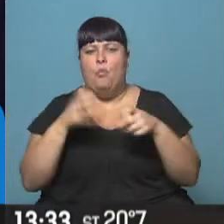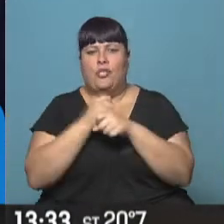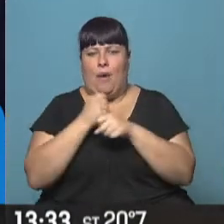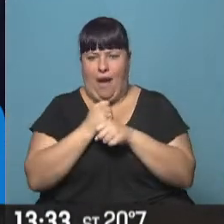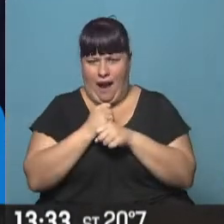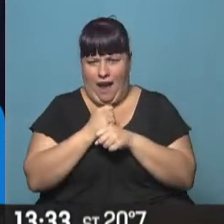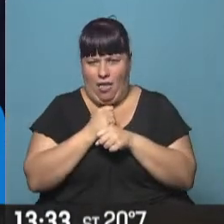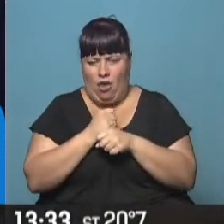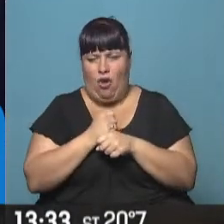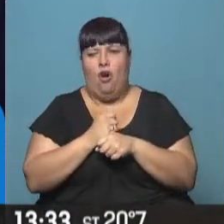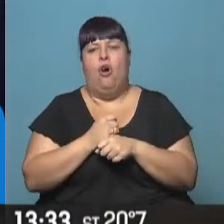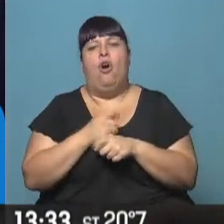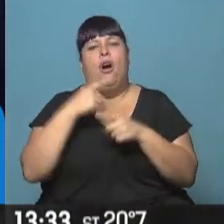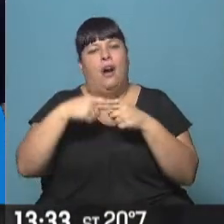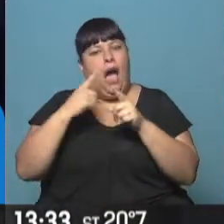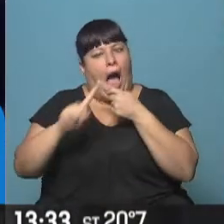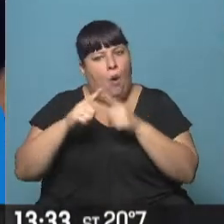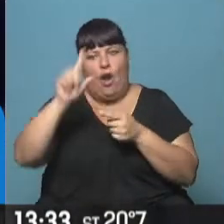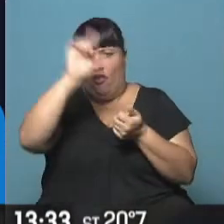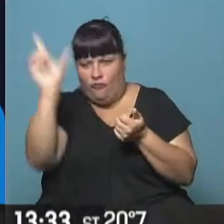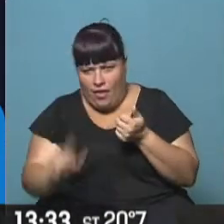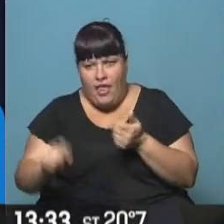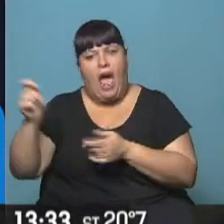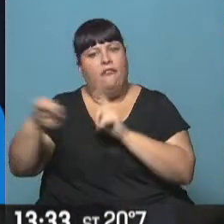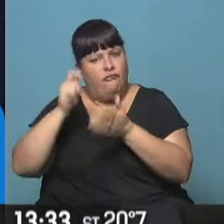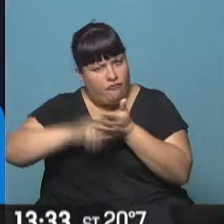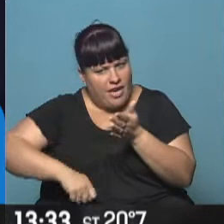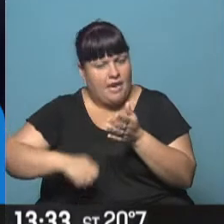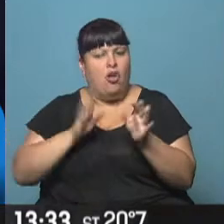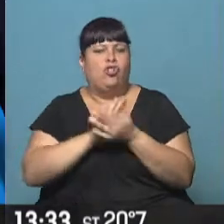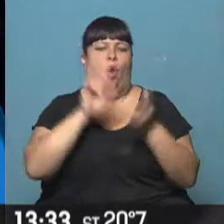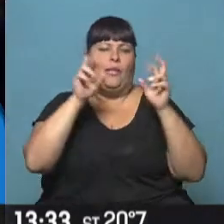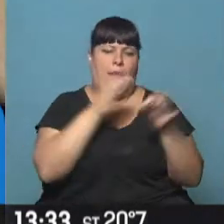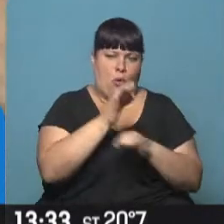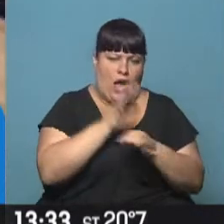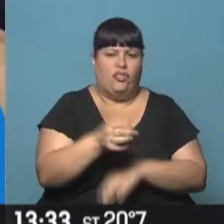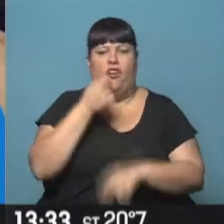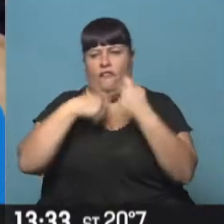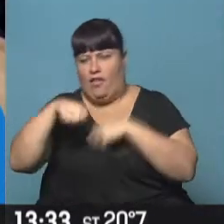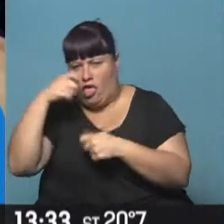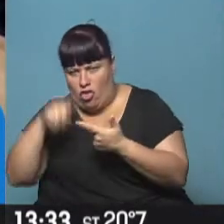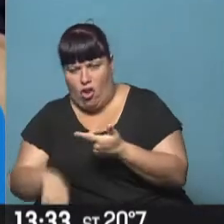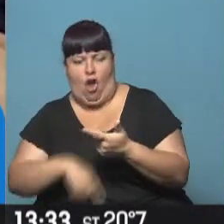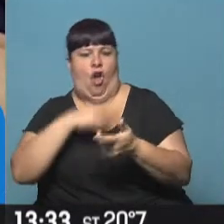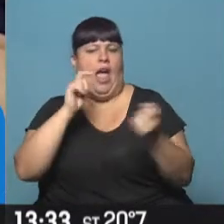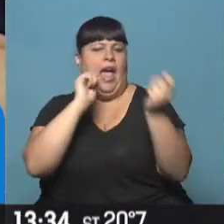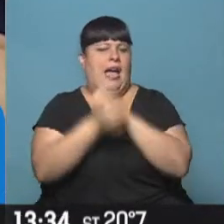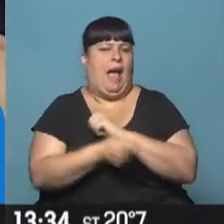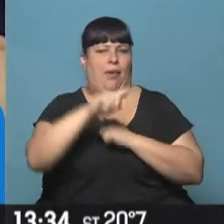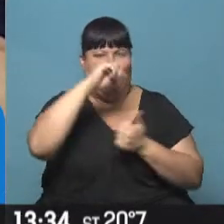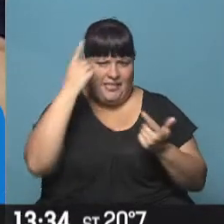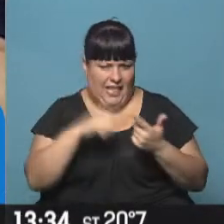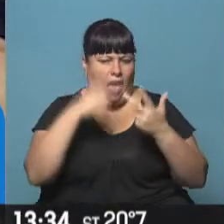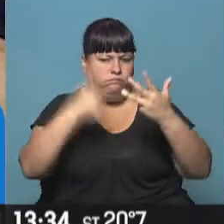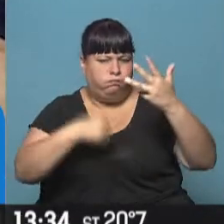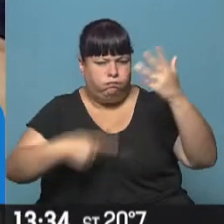equipo. Una serie de acuerdos federales que se suscribieron desde materia de educación, narcotráfico, reforma del Estado, entre